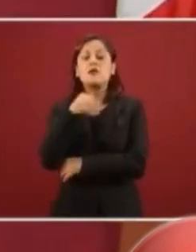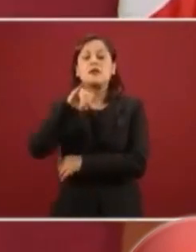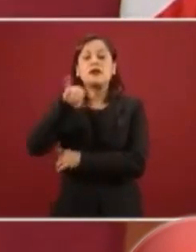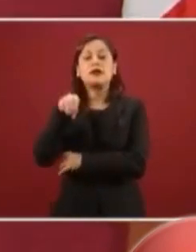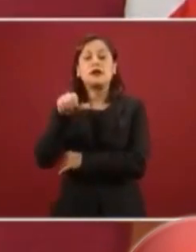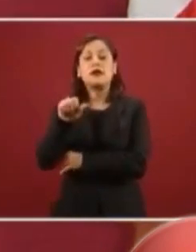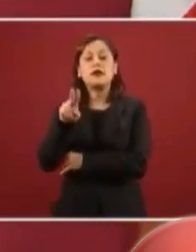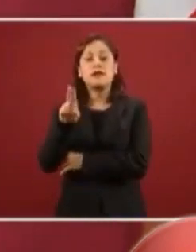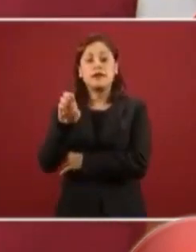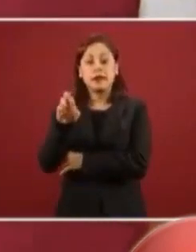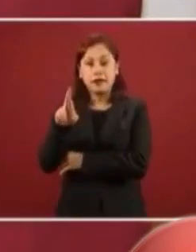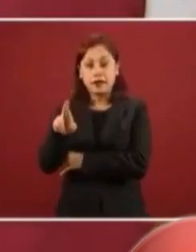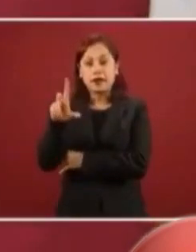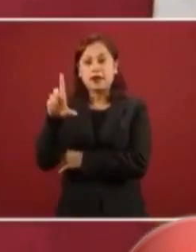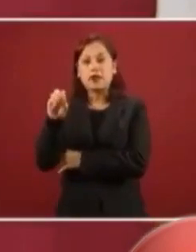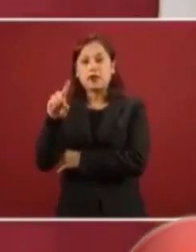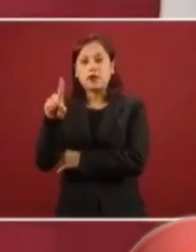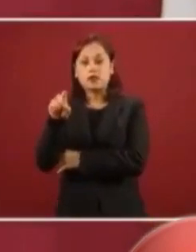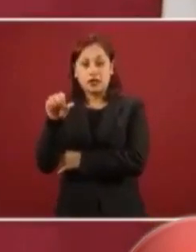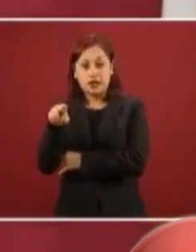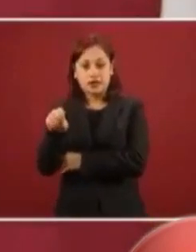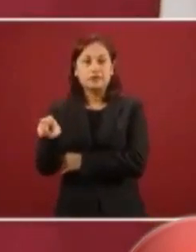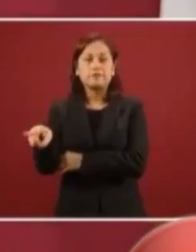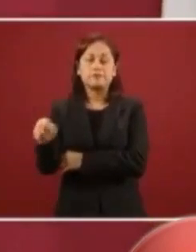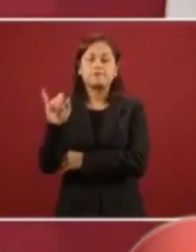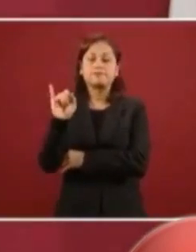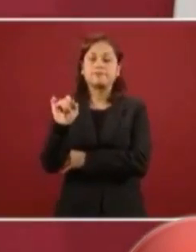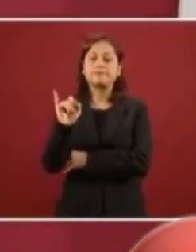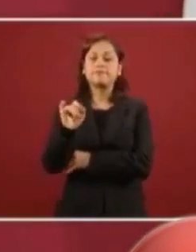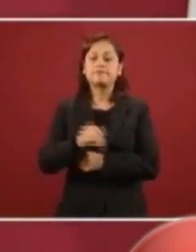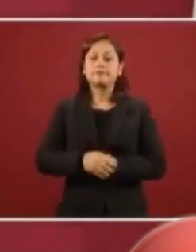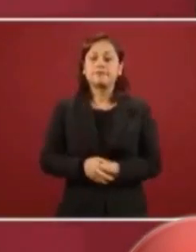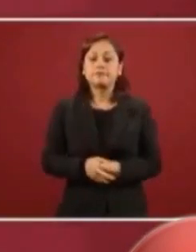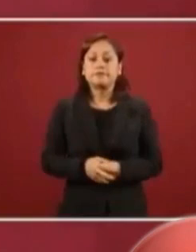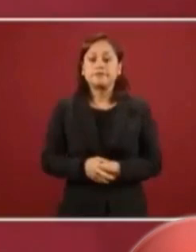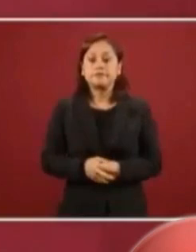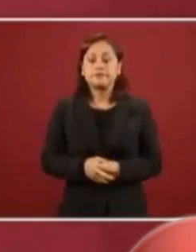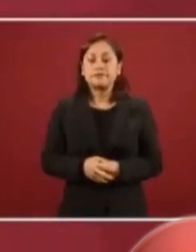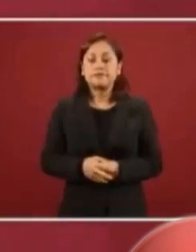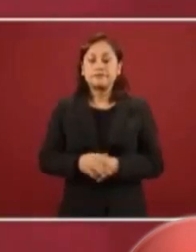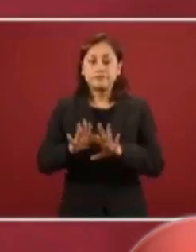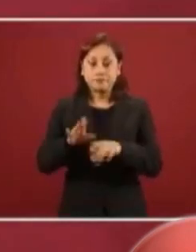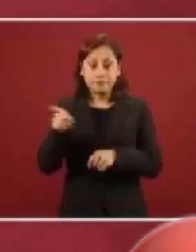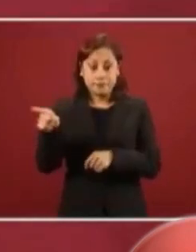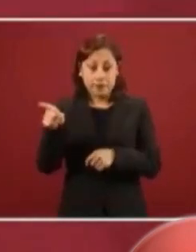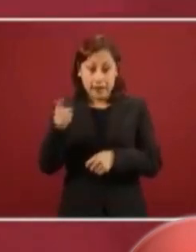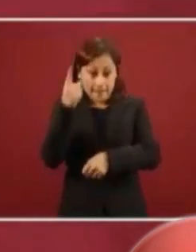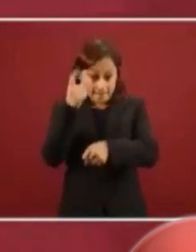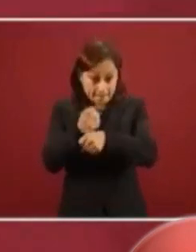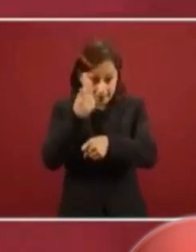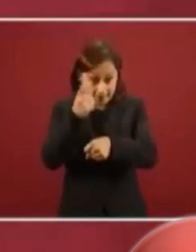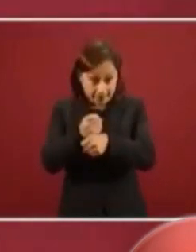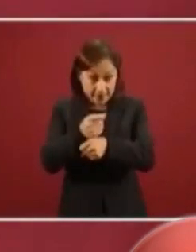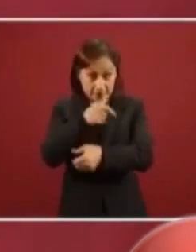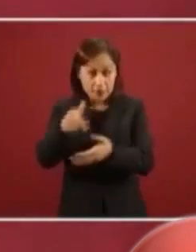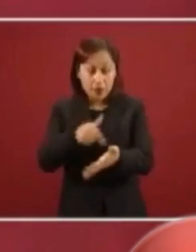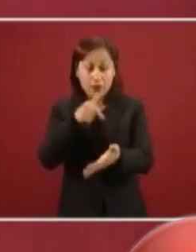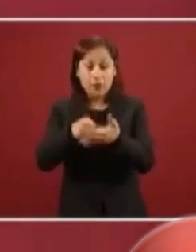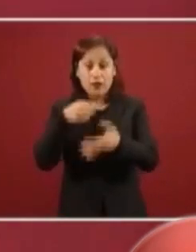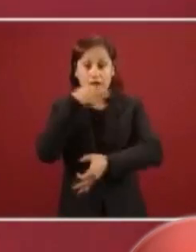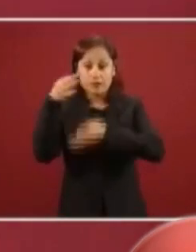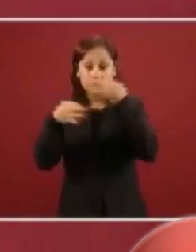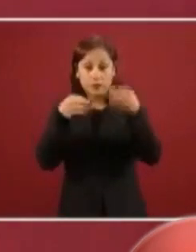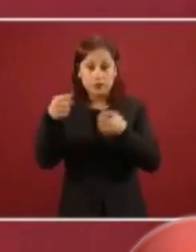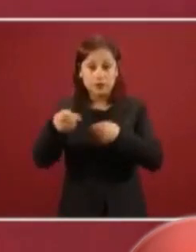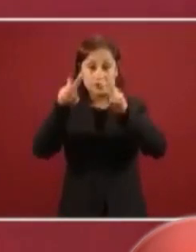primero este lugar saben cómo se llama el artículo pero